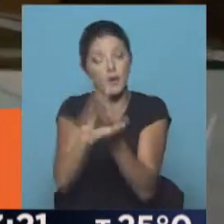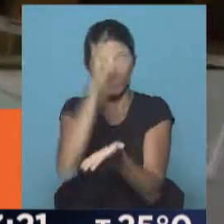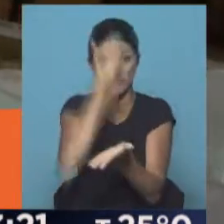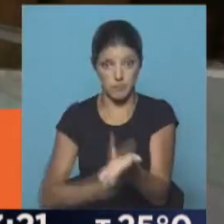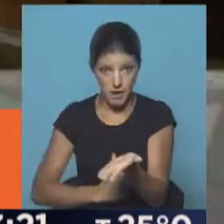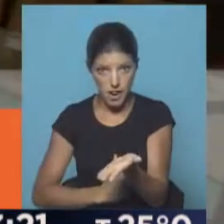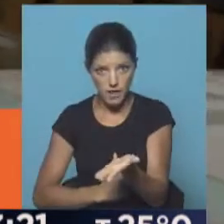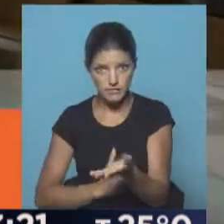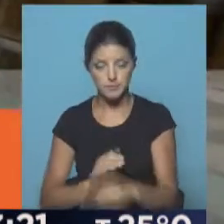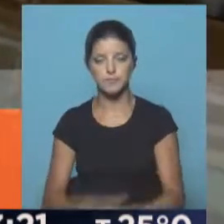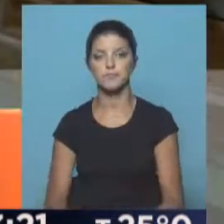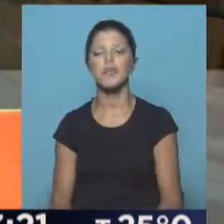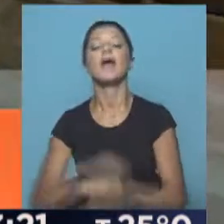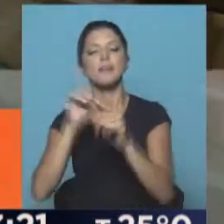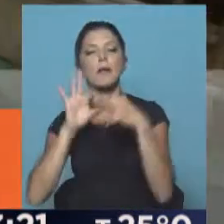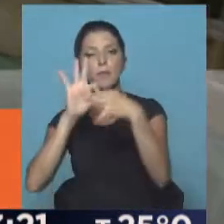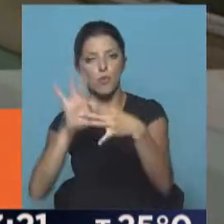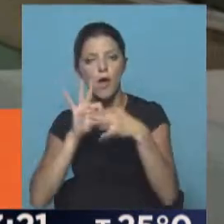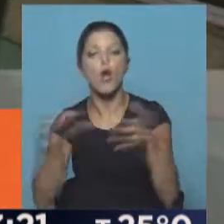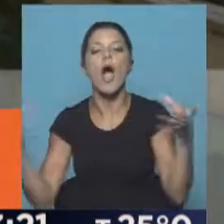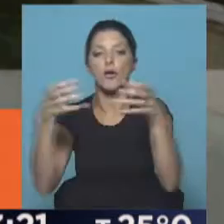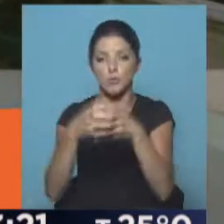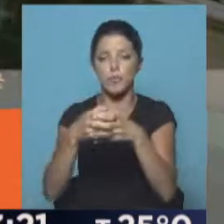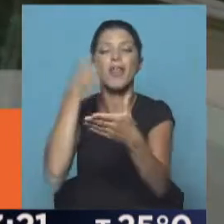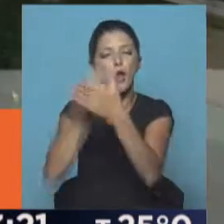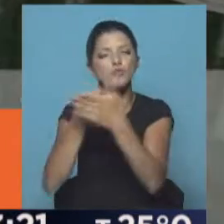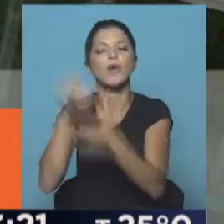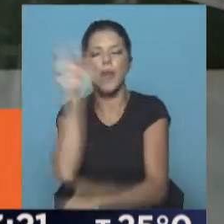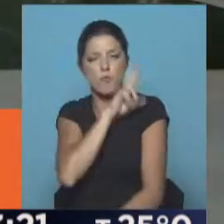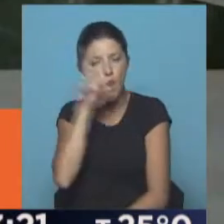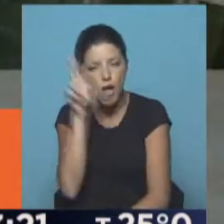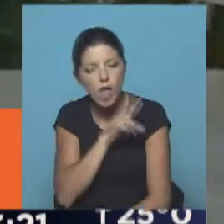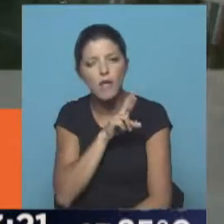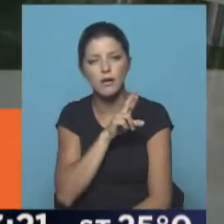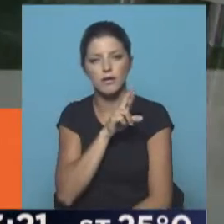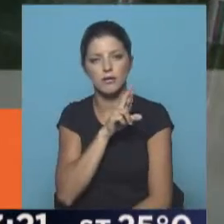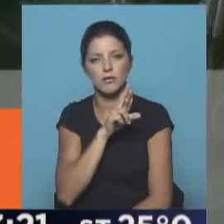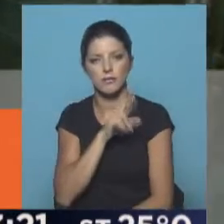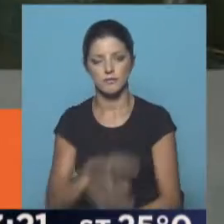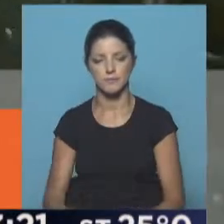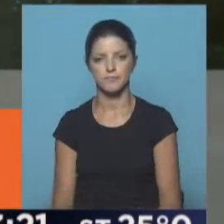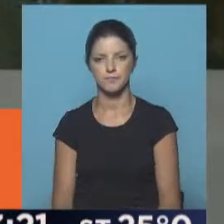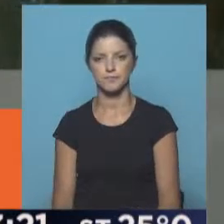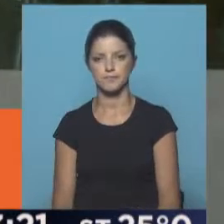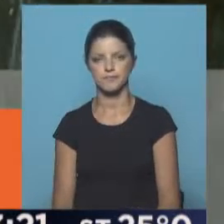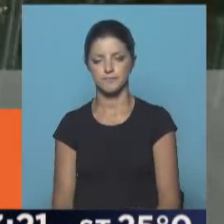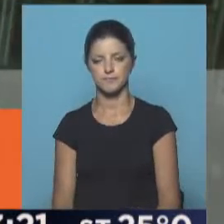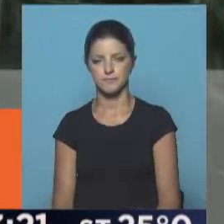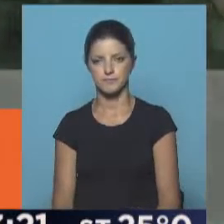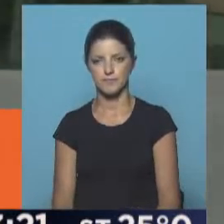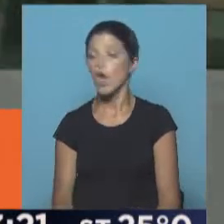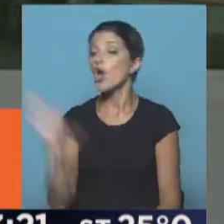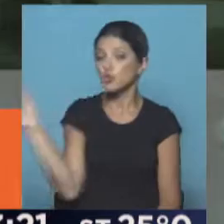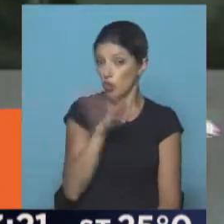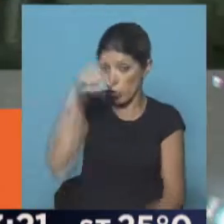ver con los movimientos feministas en sus diversas... quiero decir, todo lo que